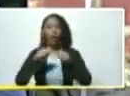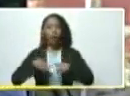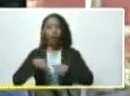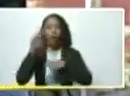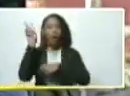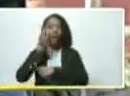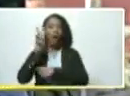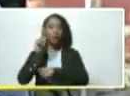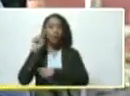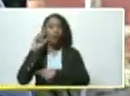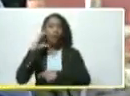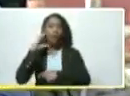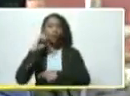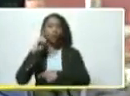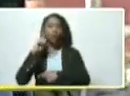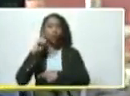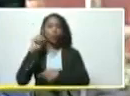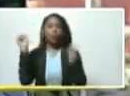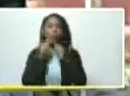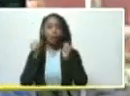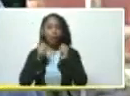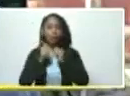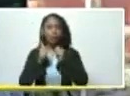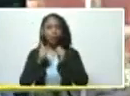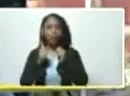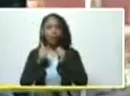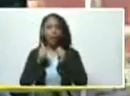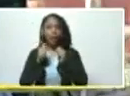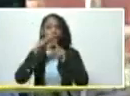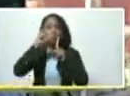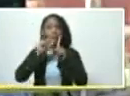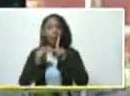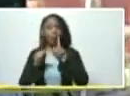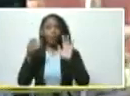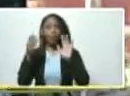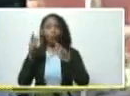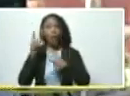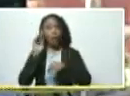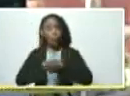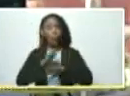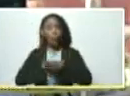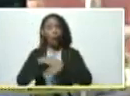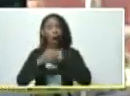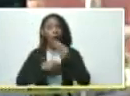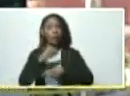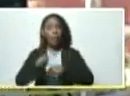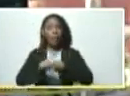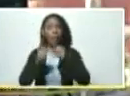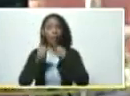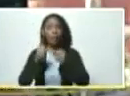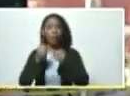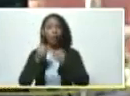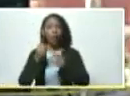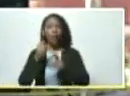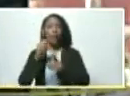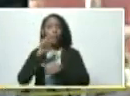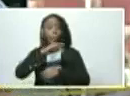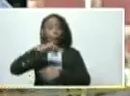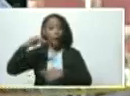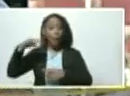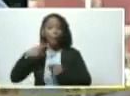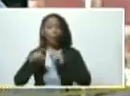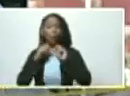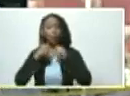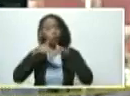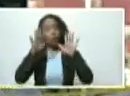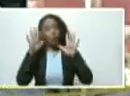Valle del Tucutunemo, en Mérida, que es un trigo multipropósito que sirve para hacer pan, sirve para hacer pasta, pero que sin